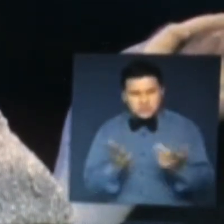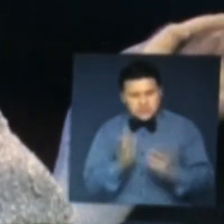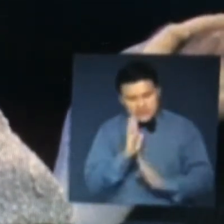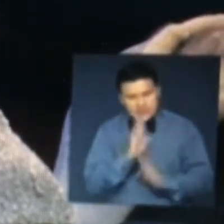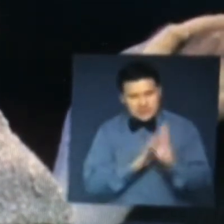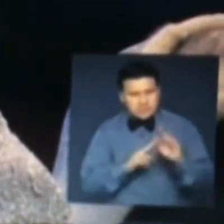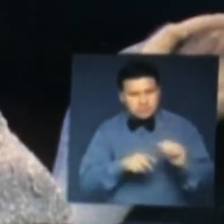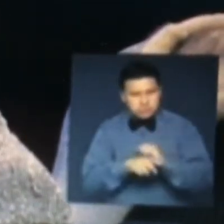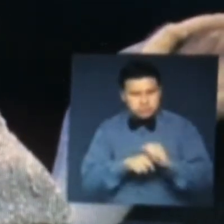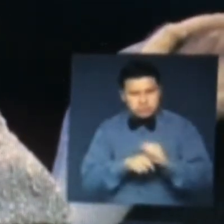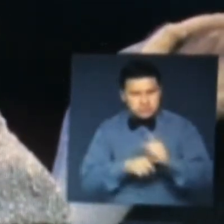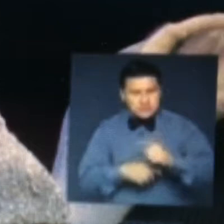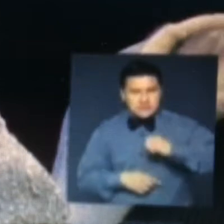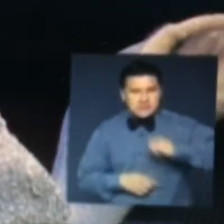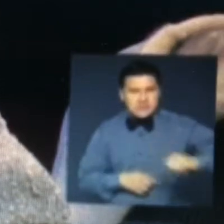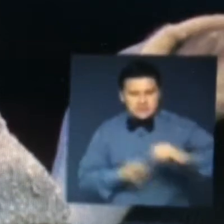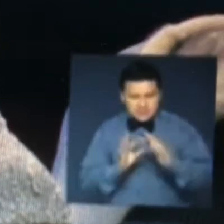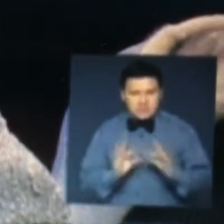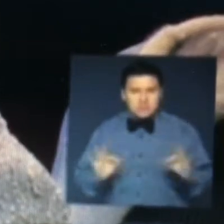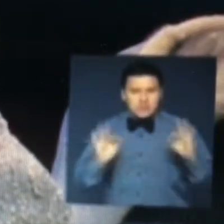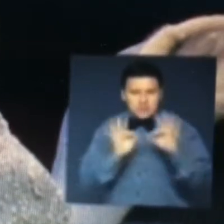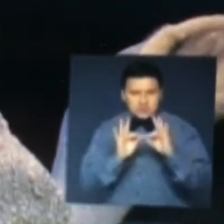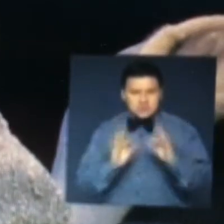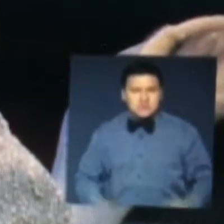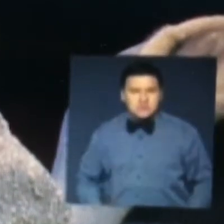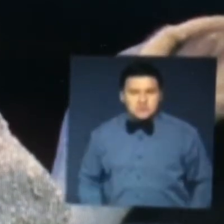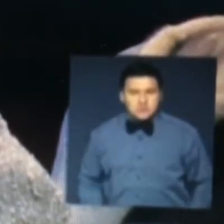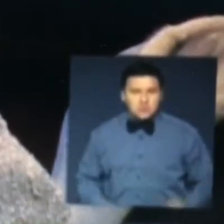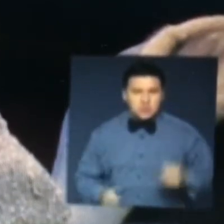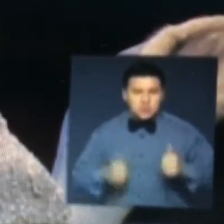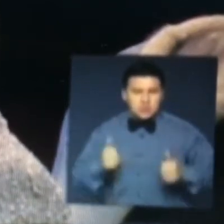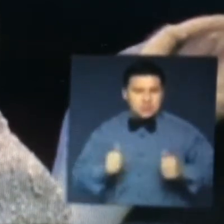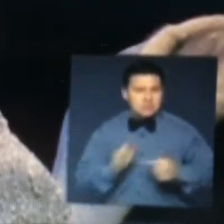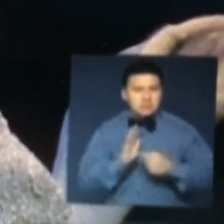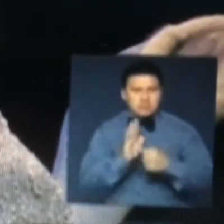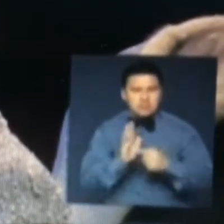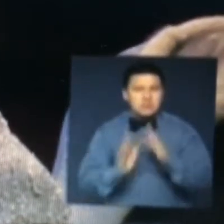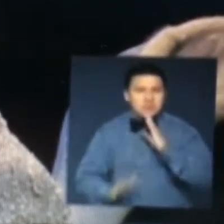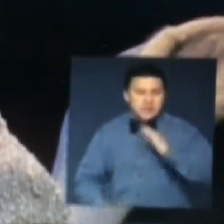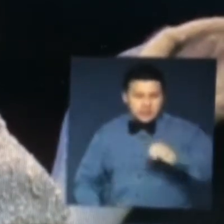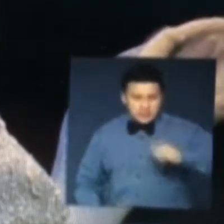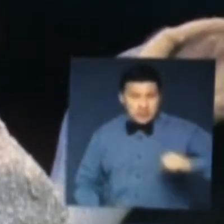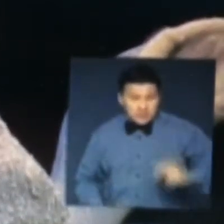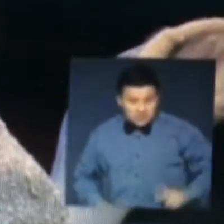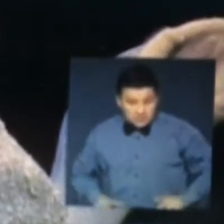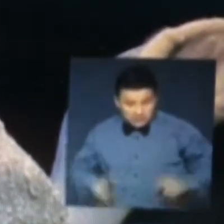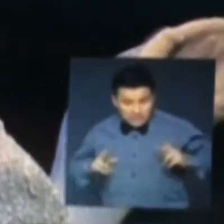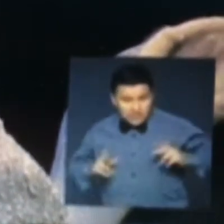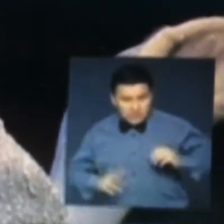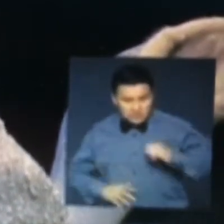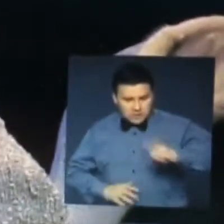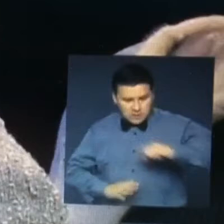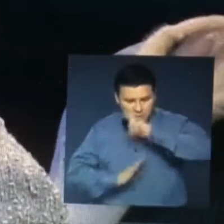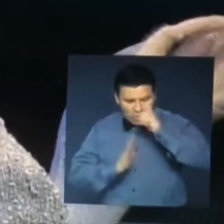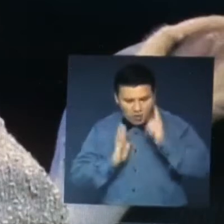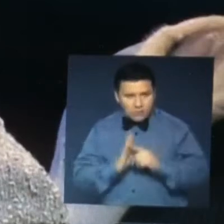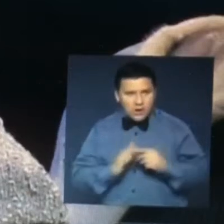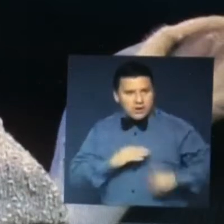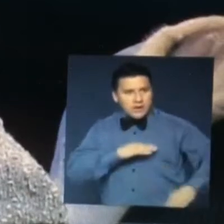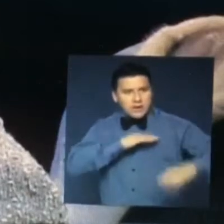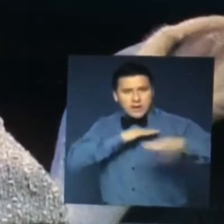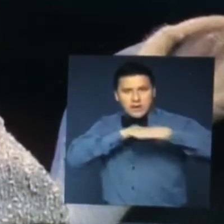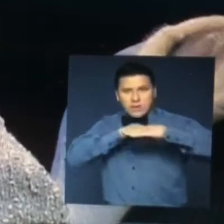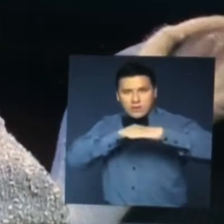y ejercicio de sus derechos fundamentales, entre los cuales se encuentra el derecho a la vida, la integridad, a la